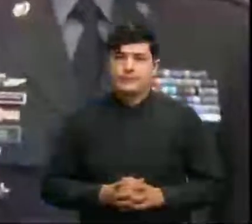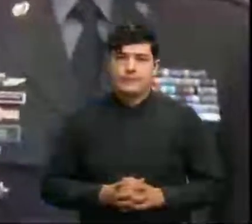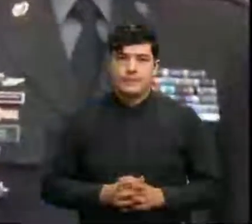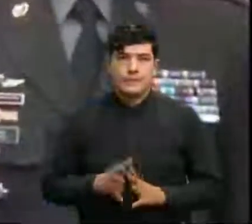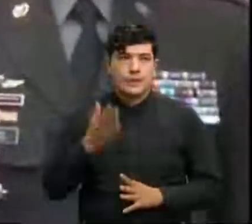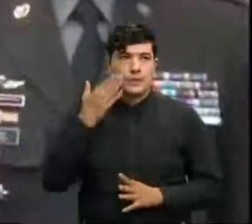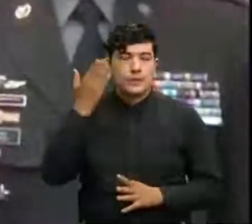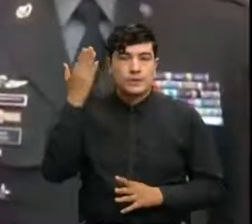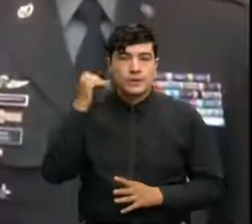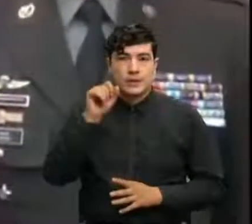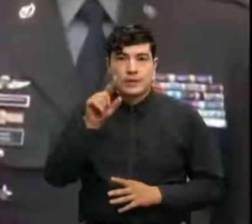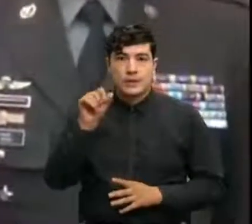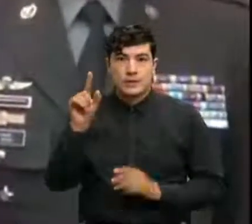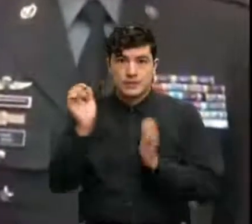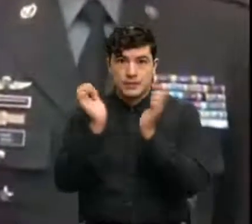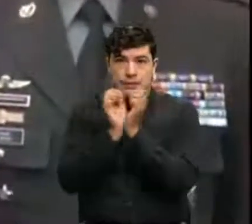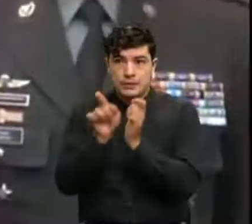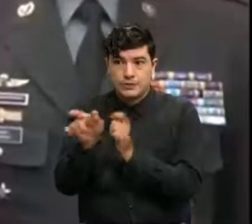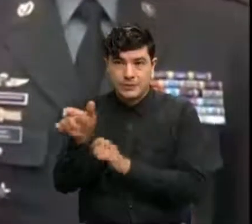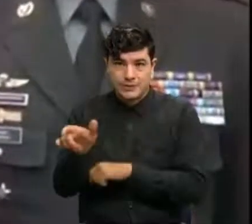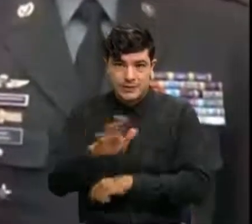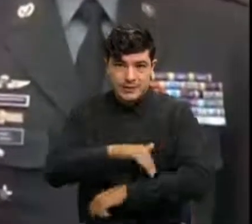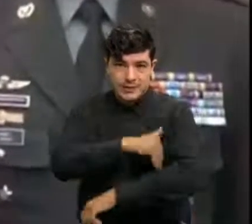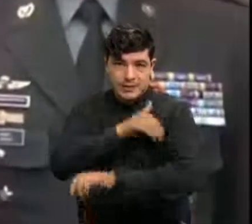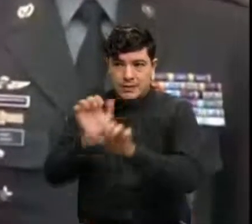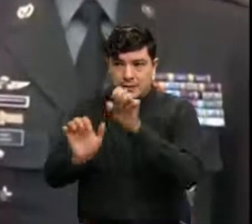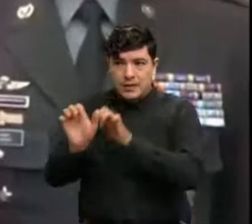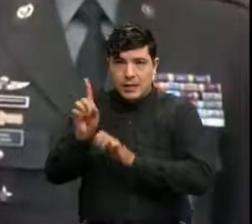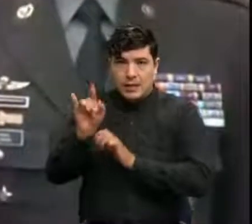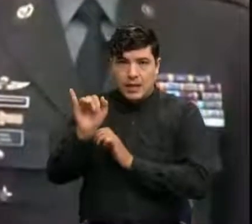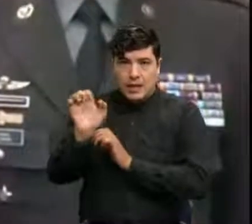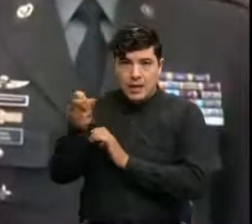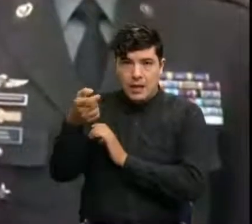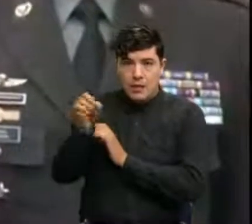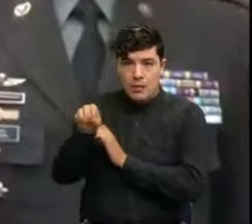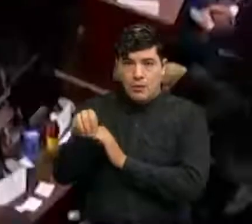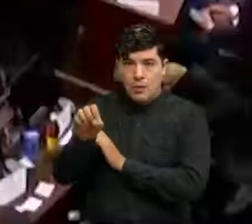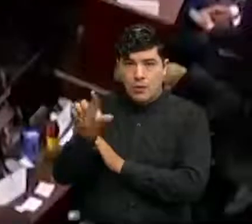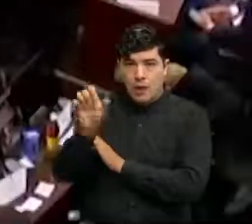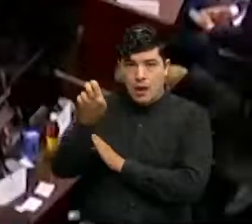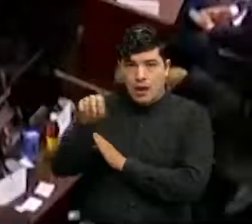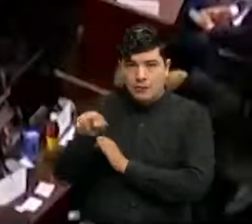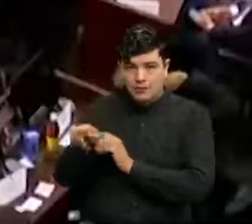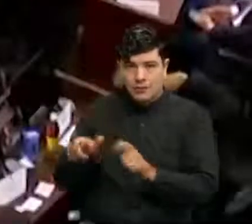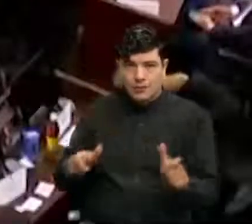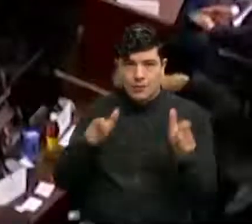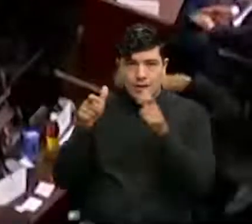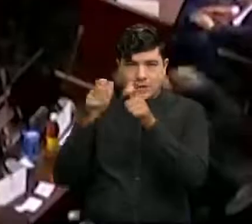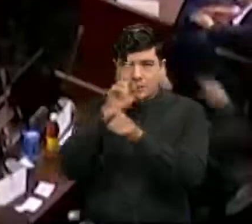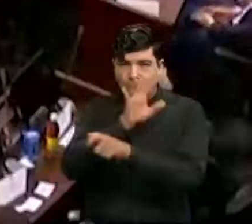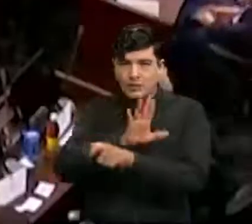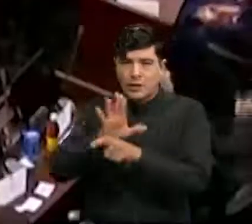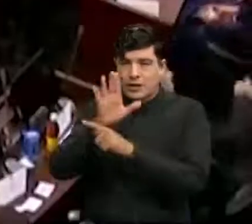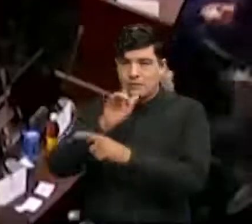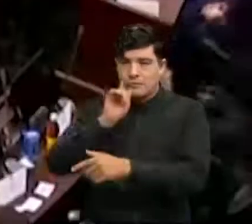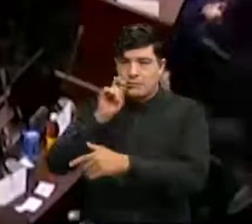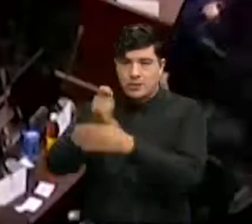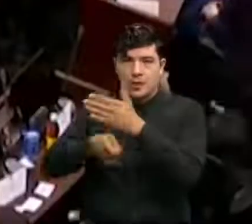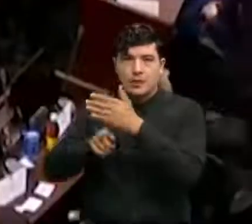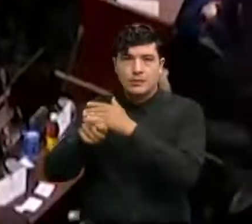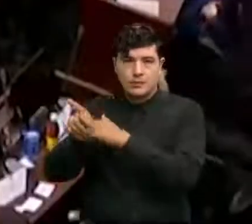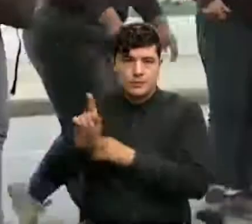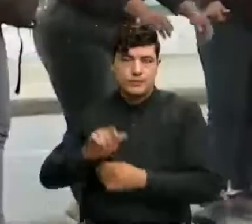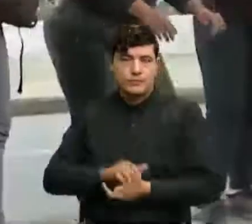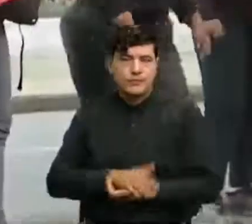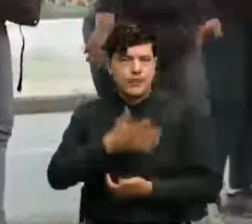Desde el pasado 11 de mayo, el ministro de Defensa, Diego Molano, fue sancionado con una moción de censura por parte del Congreso Nacional por decisiones tomadas durante